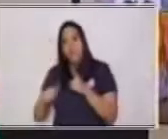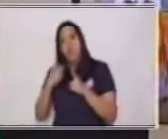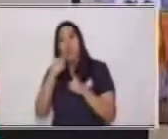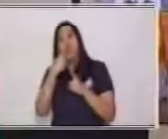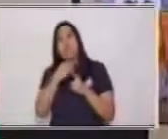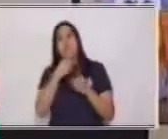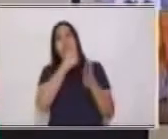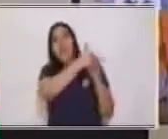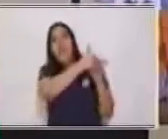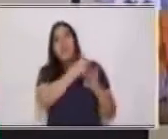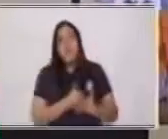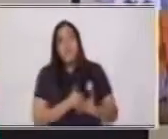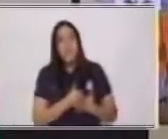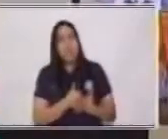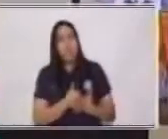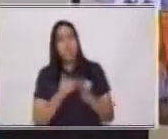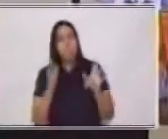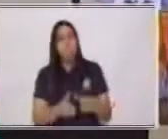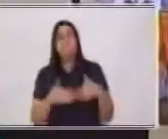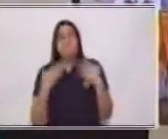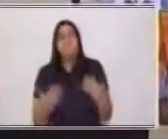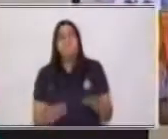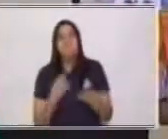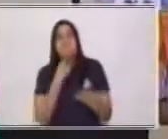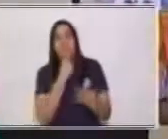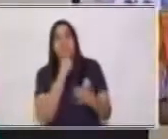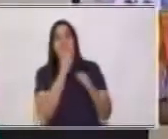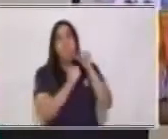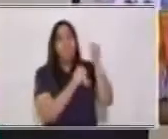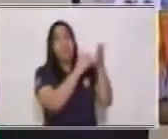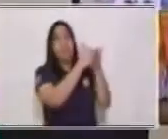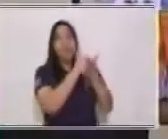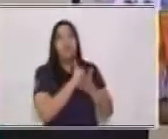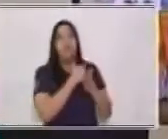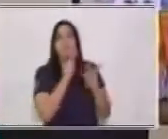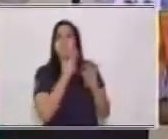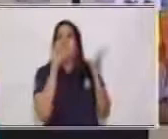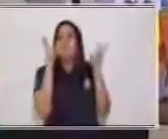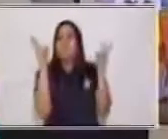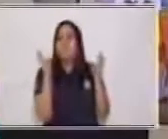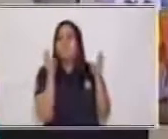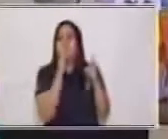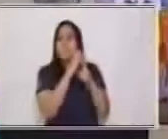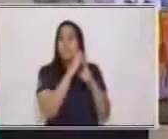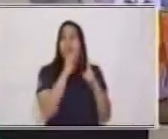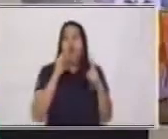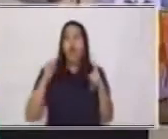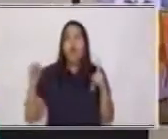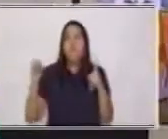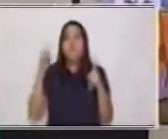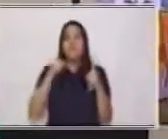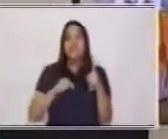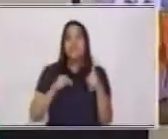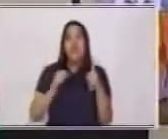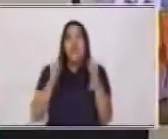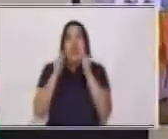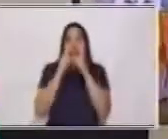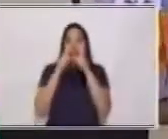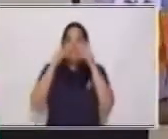muy peculiar. A esta oración nosotros la definimos como una oración